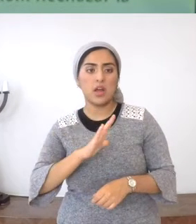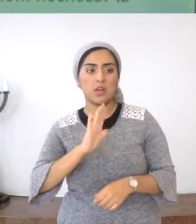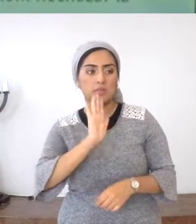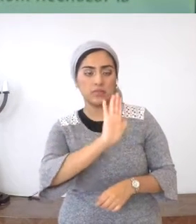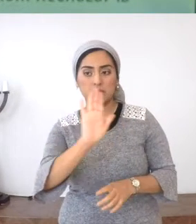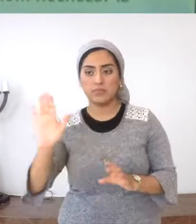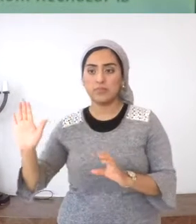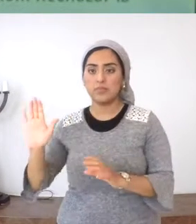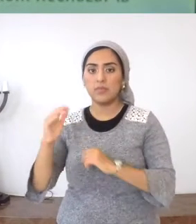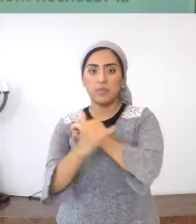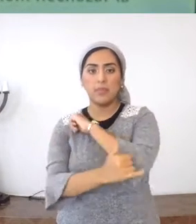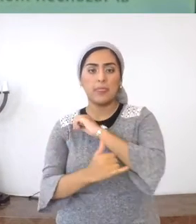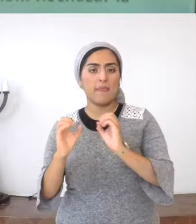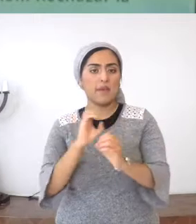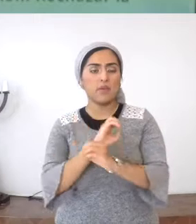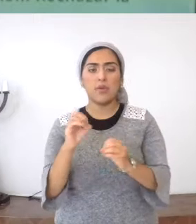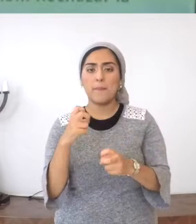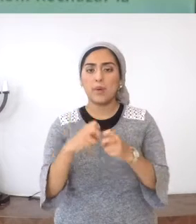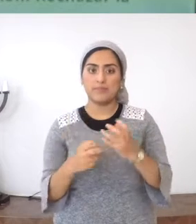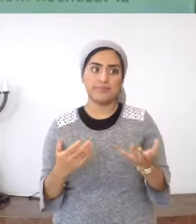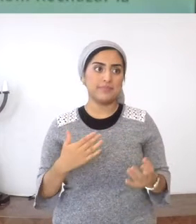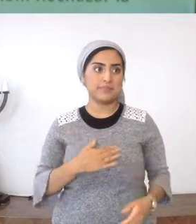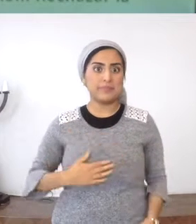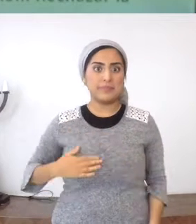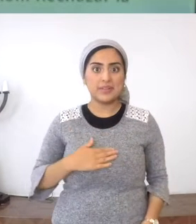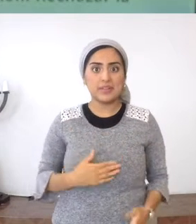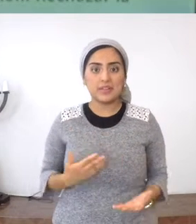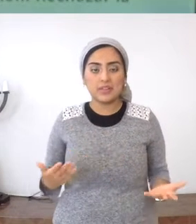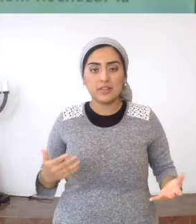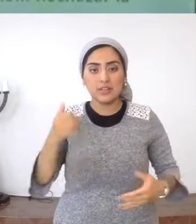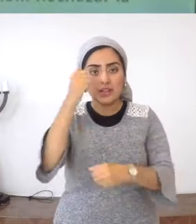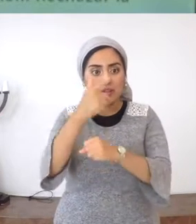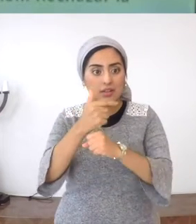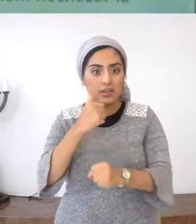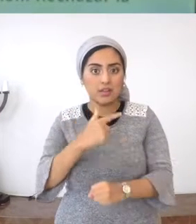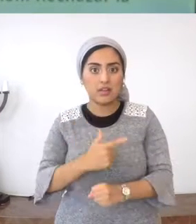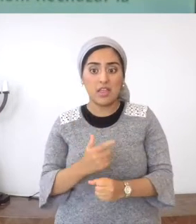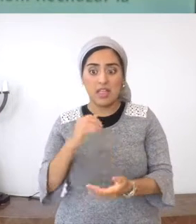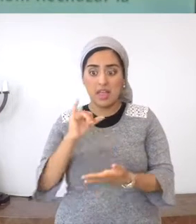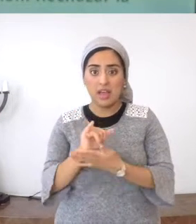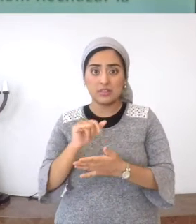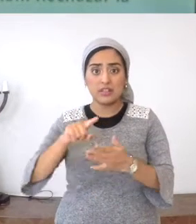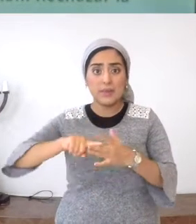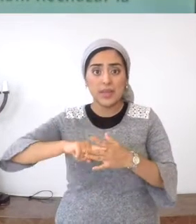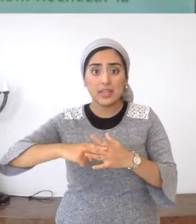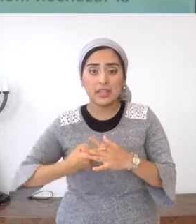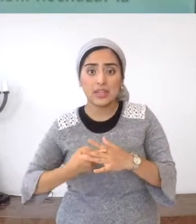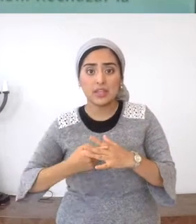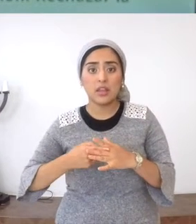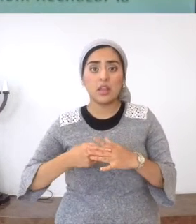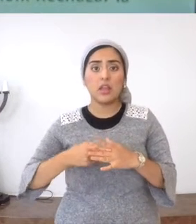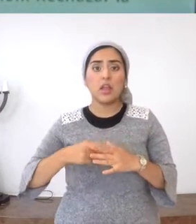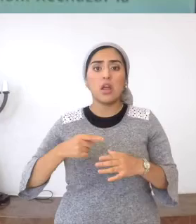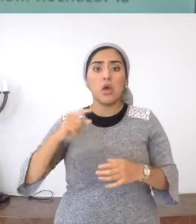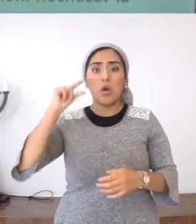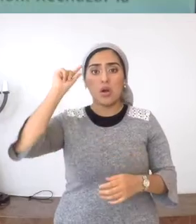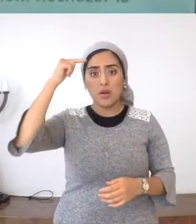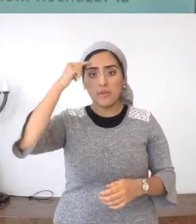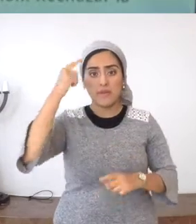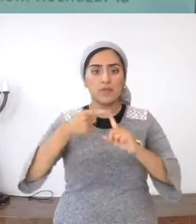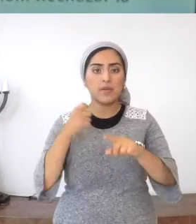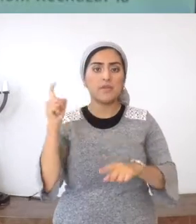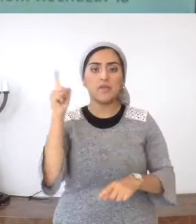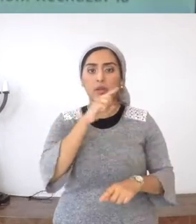tener Su Dios O sea Que cada nación Puede tener su Dios Que no hay ningún problema Por favor Hermanos Esto es el inicio